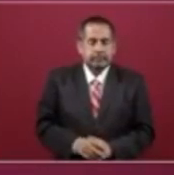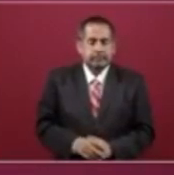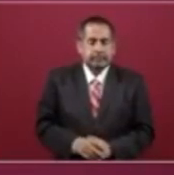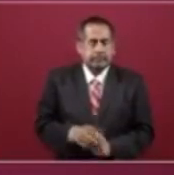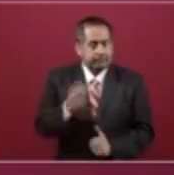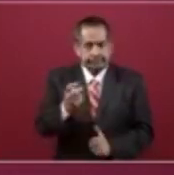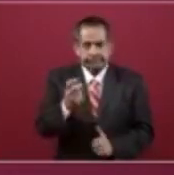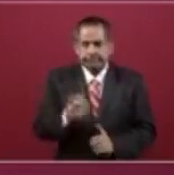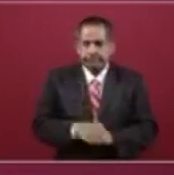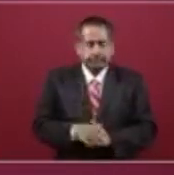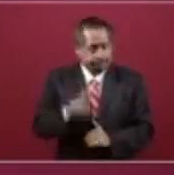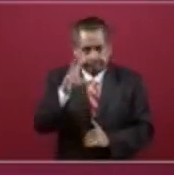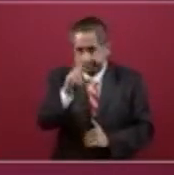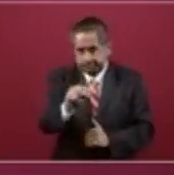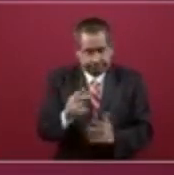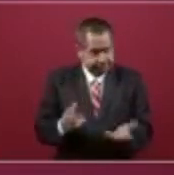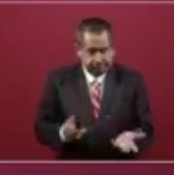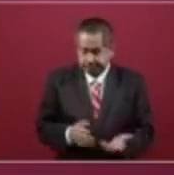Eso no